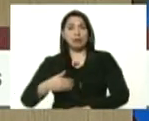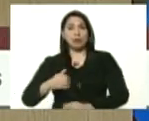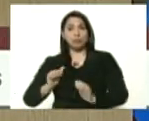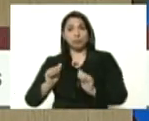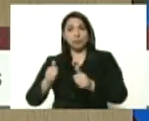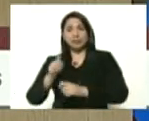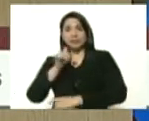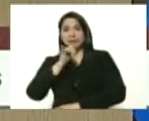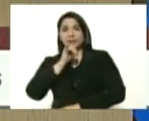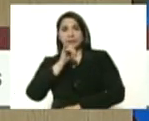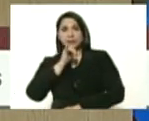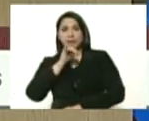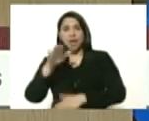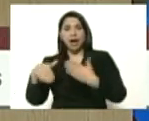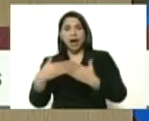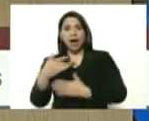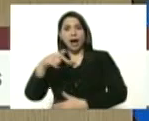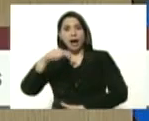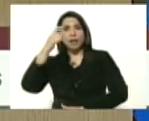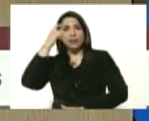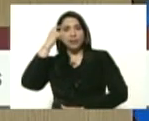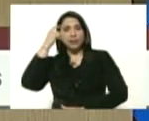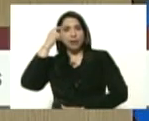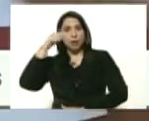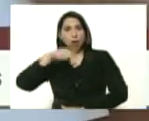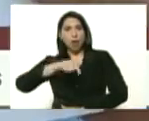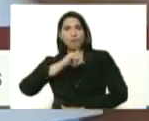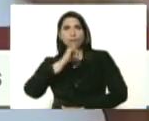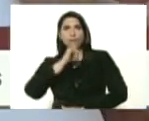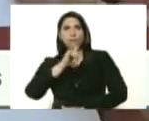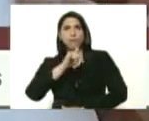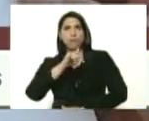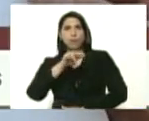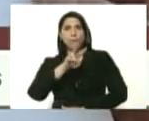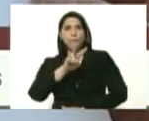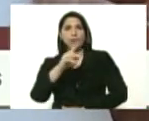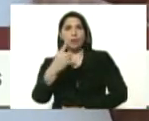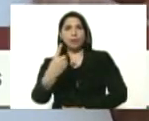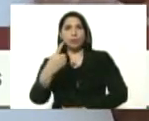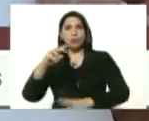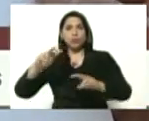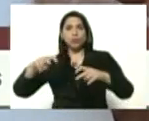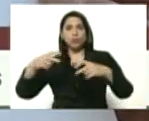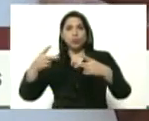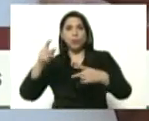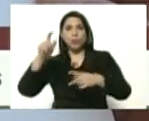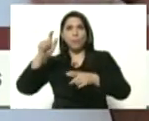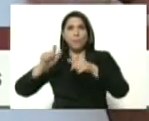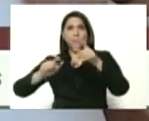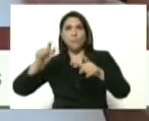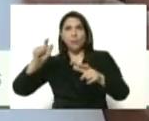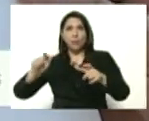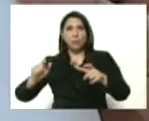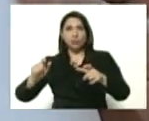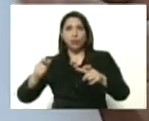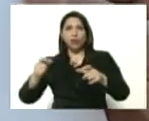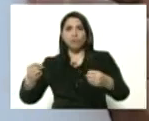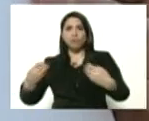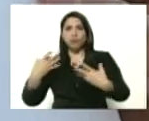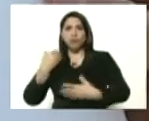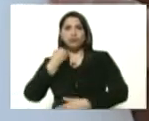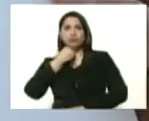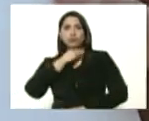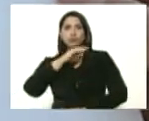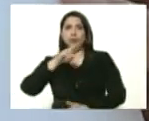señalando que para el día de hoy debemos reportar 21 casos nacionales. Son casos